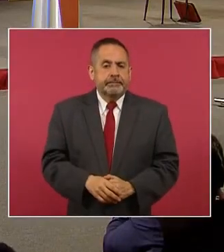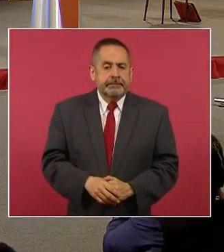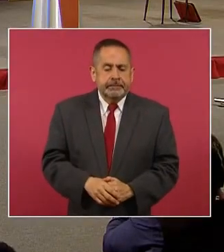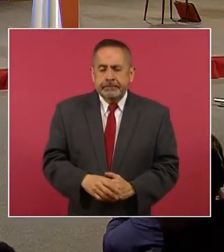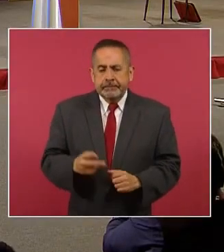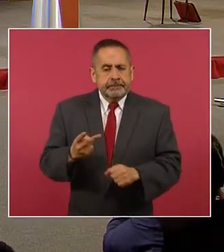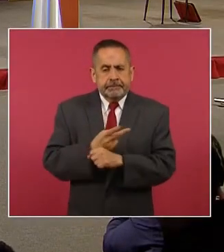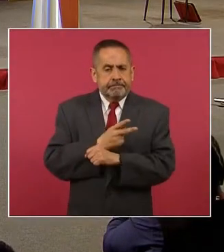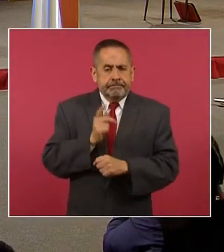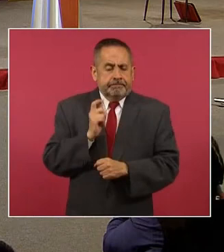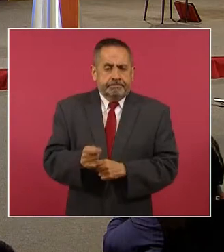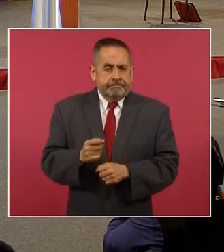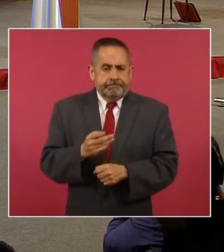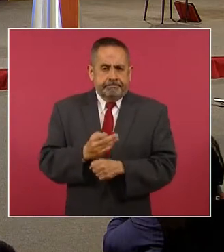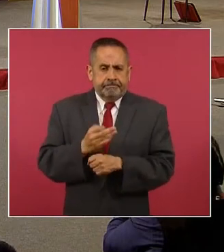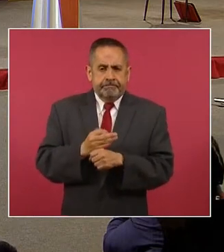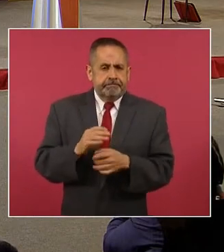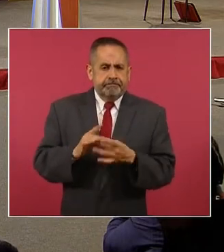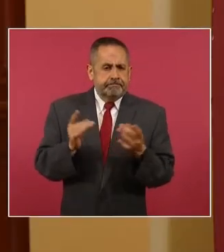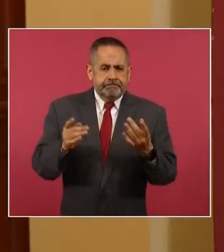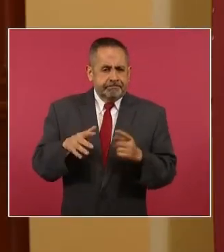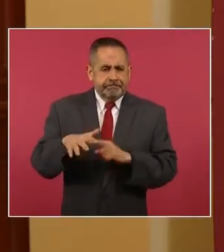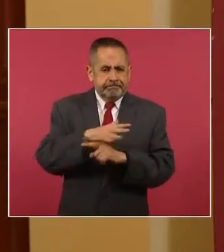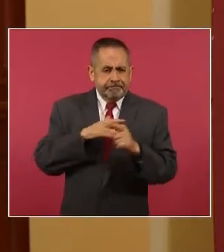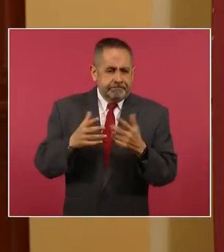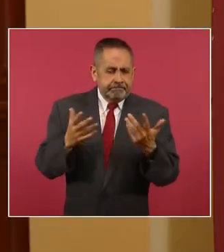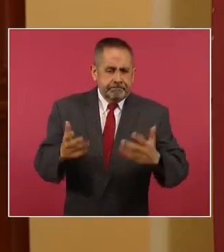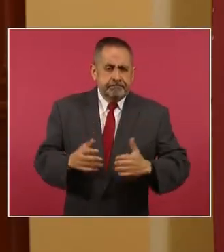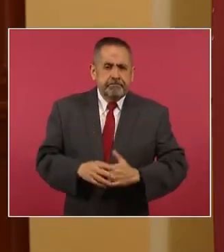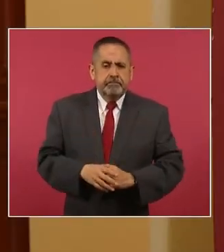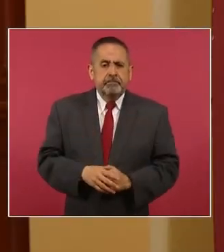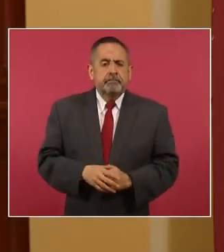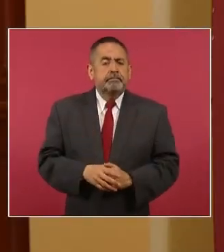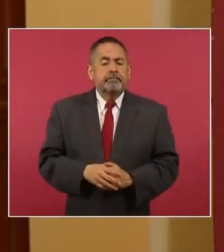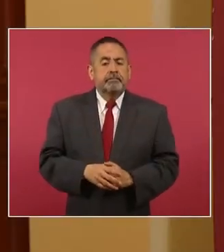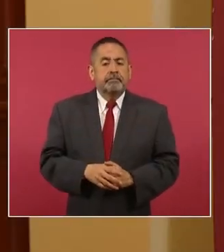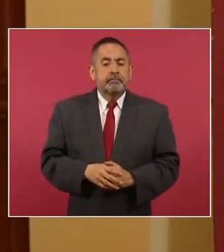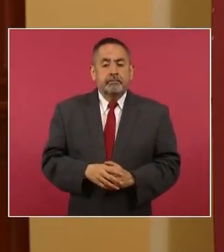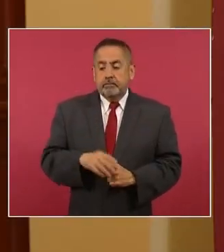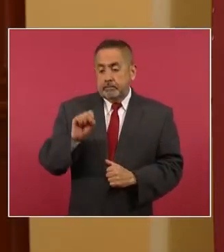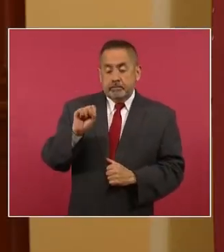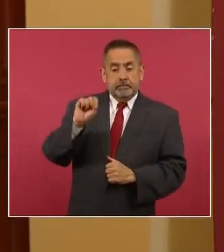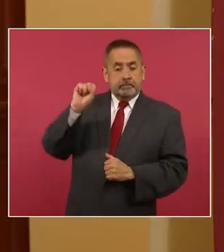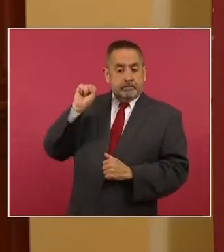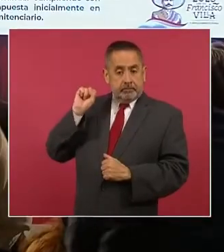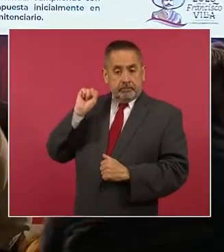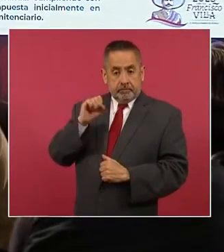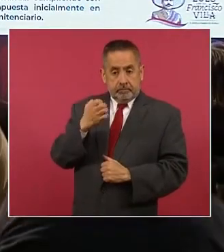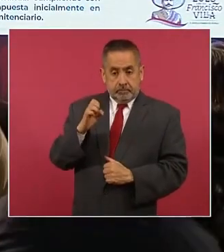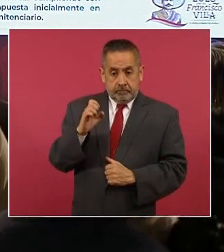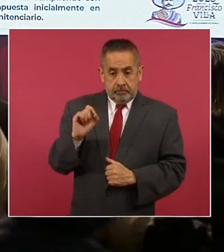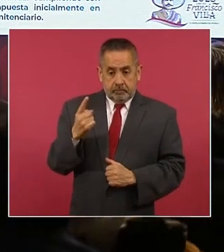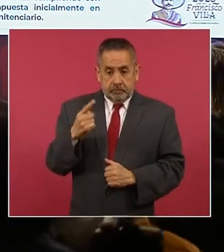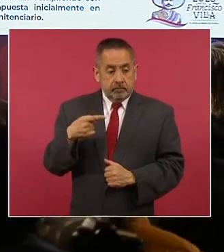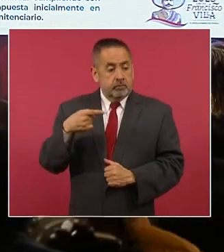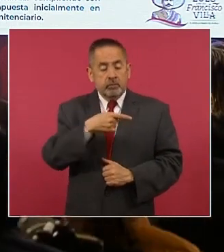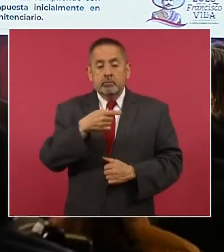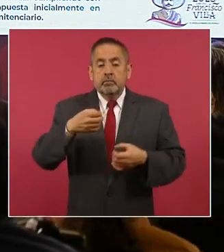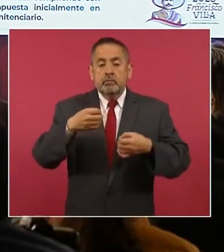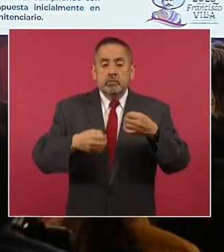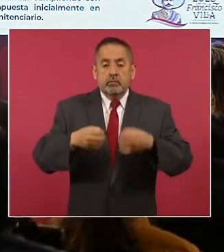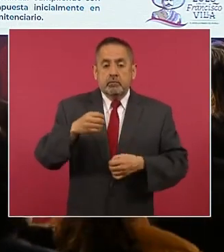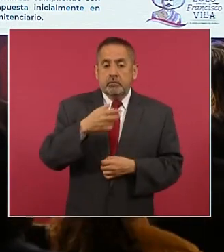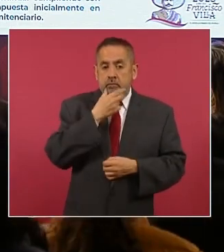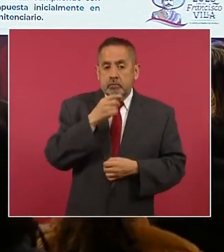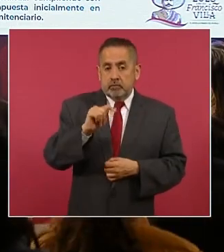¿Cuáles son los hechos? ¿Cuál es el contexto actual? El sábado 21 de enero, el juez de control